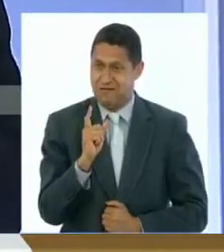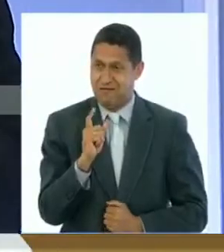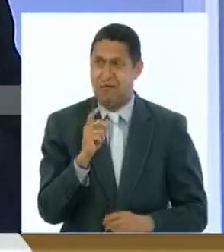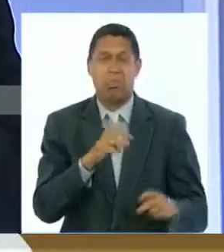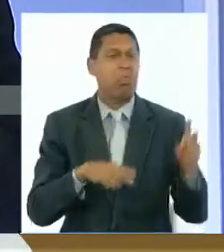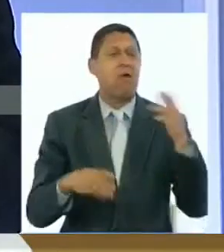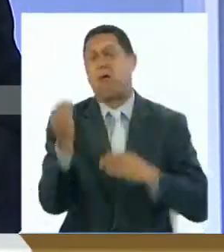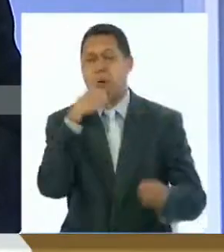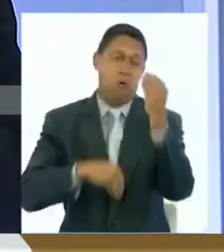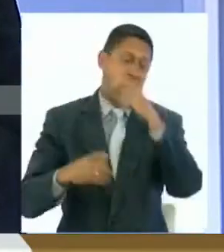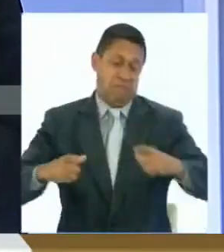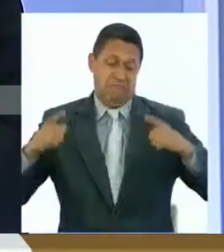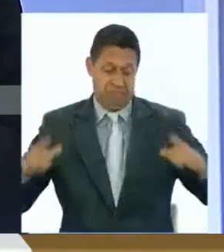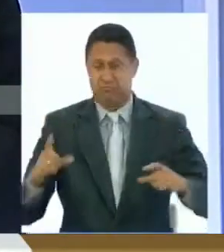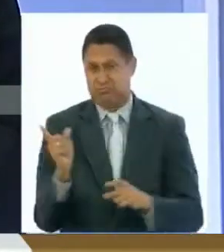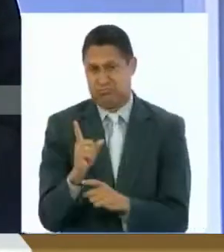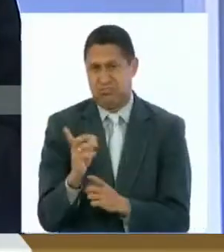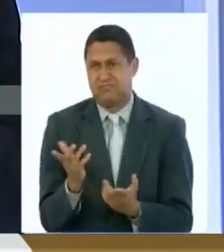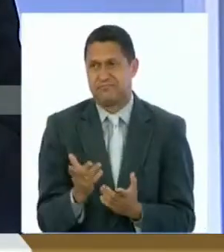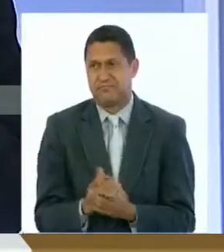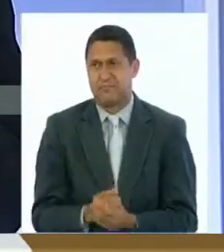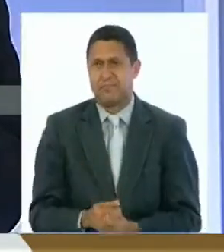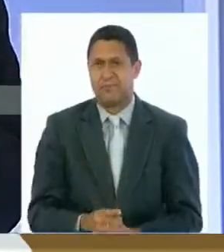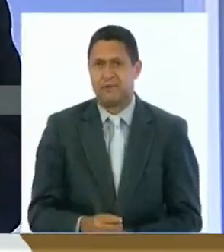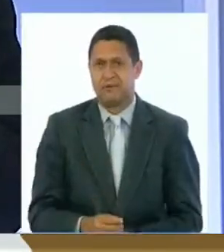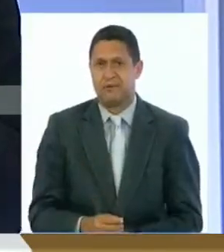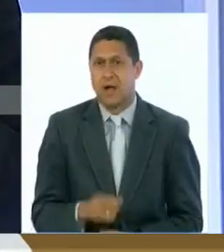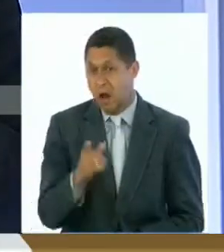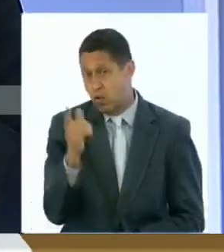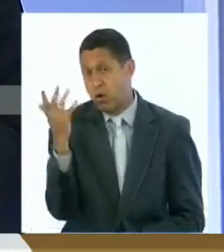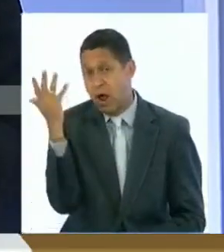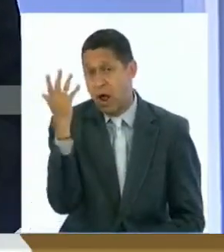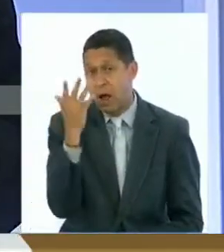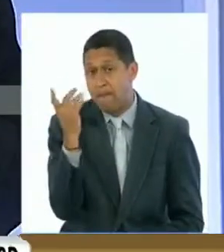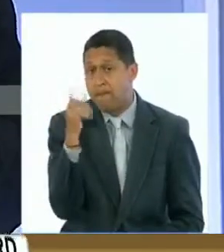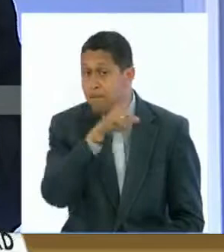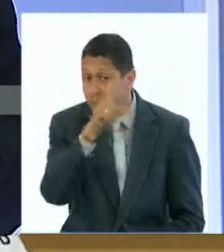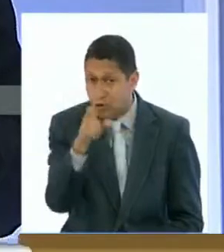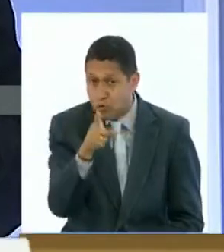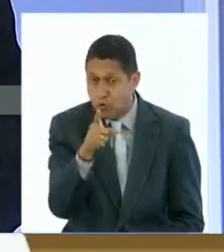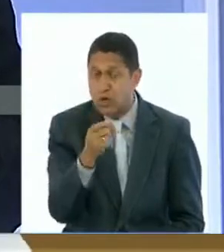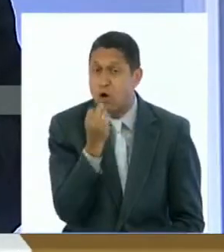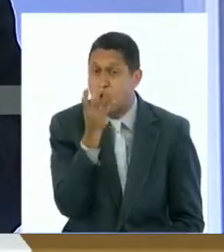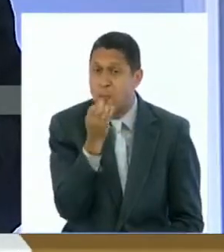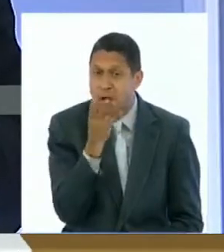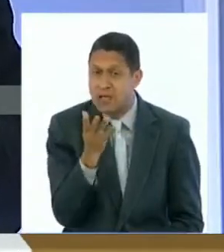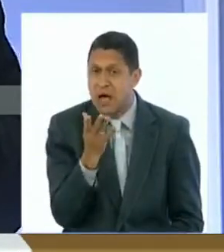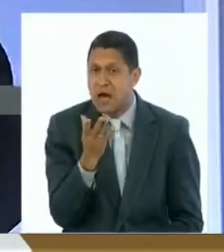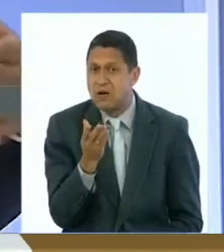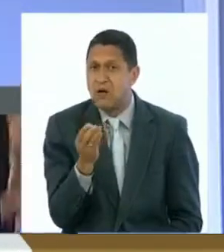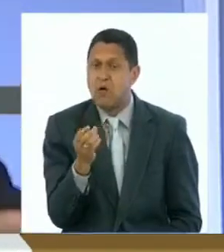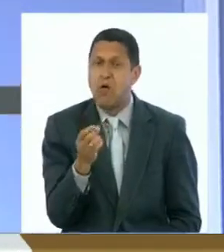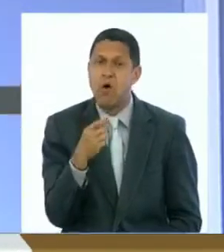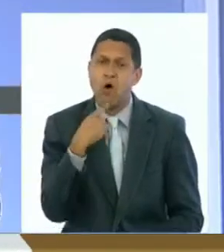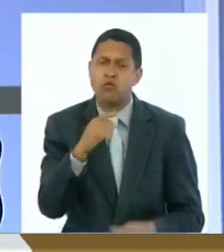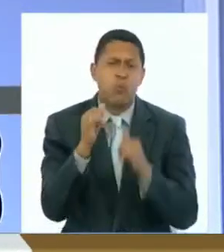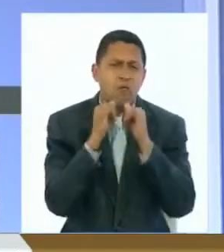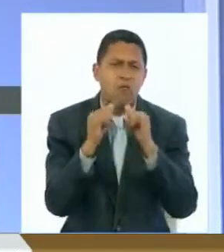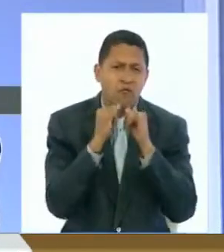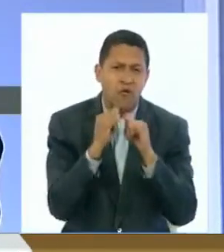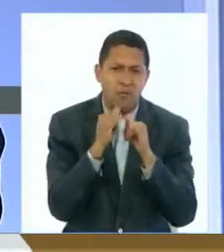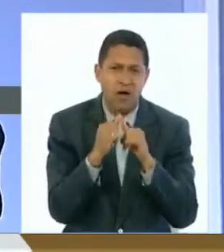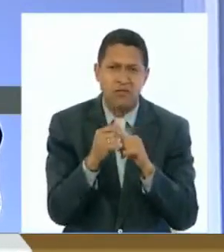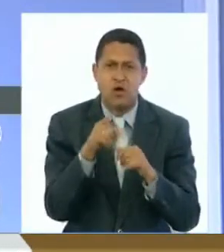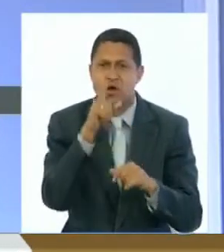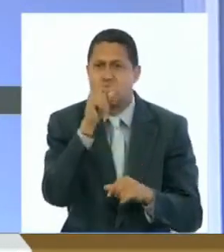los excesos que nos hacen bastante daño. Si tiene alguna pregunta o comentario, o nos quieren hacer llegar algún tipo de información, la